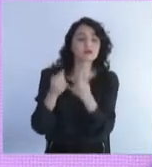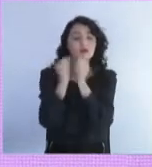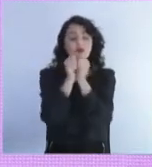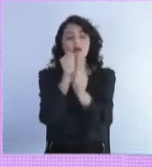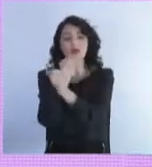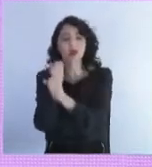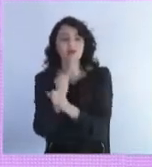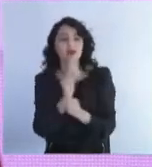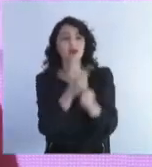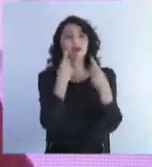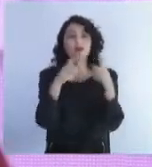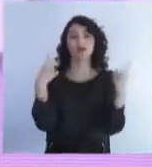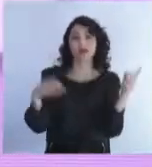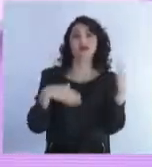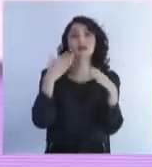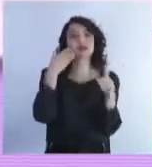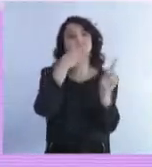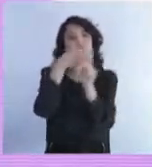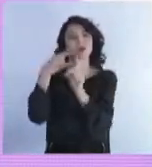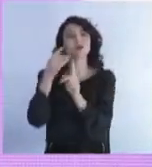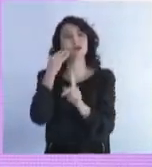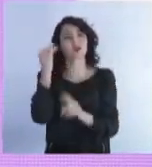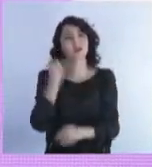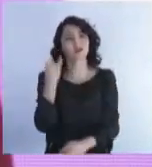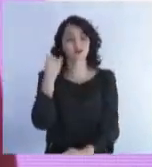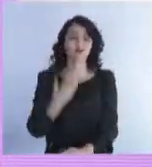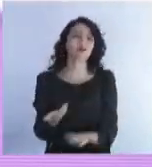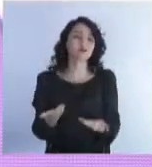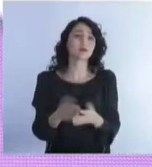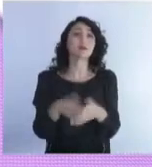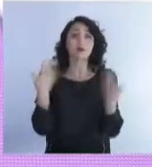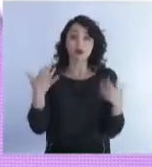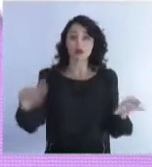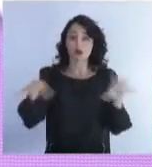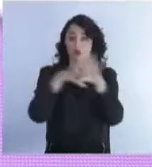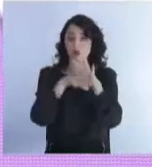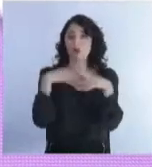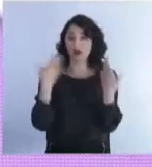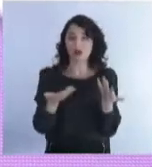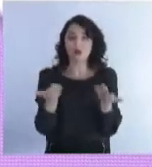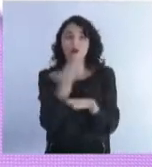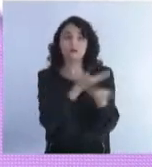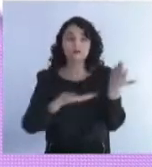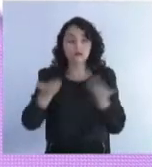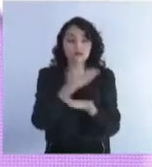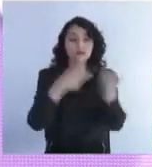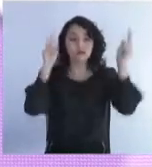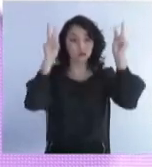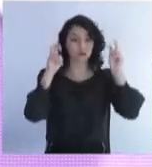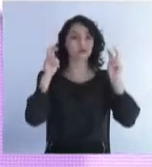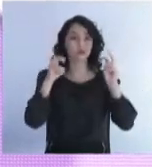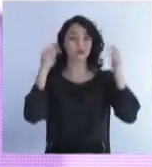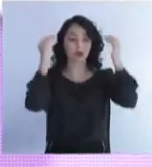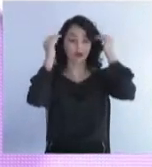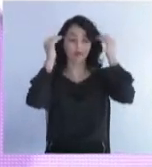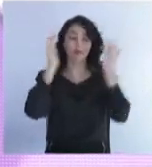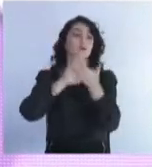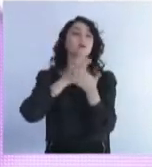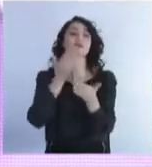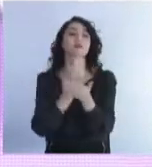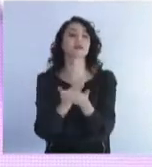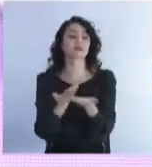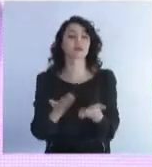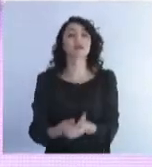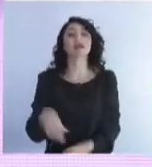través de Zoom habitualmente, ¿verdad? Por esta razón, el encuentro de este año está dedicado justamente a este tema, a la salud mental, pues se anticipa